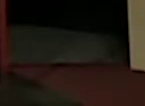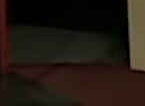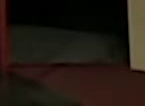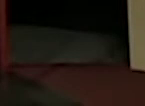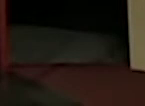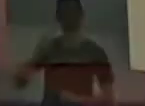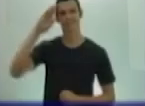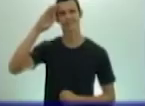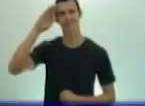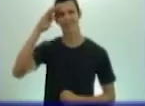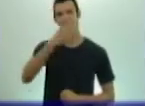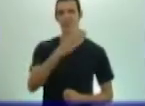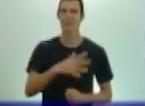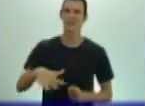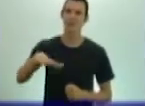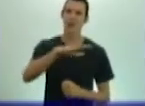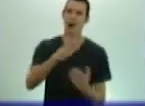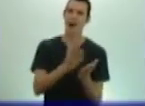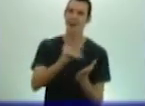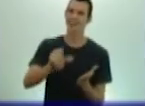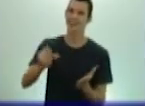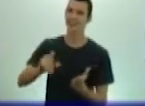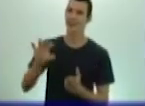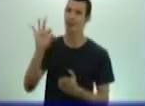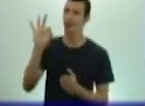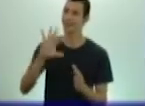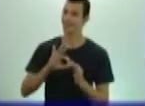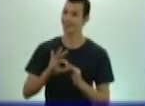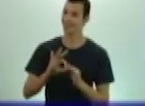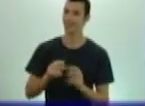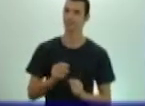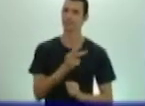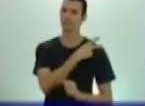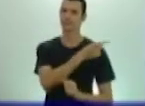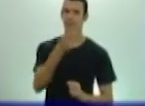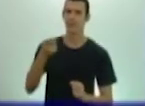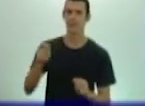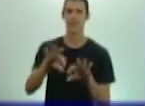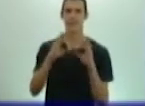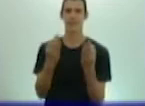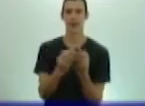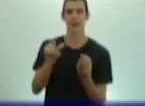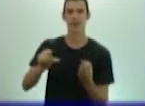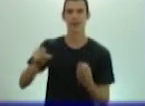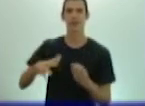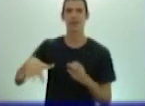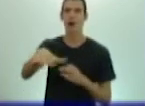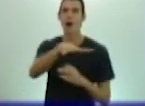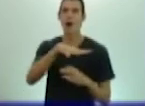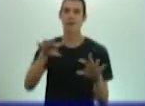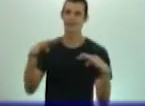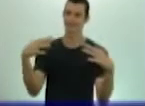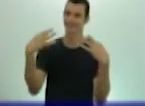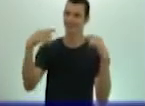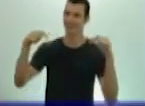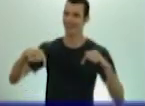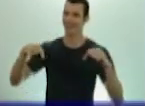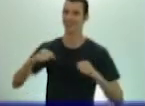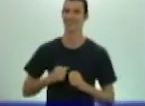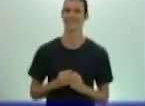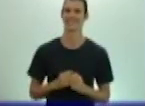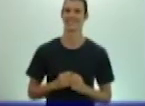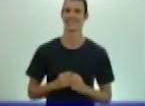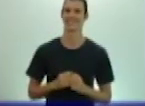Saludos a todos los estudiantes de octavo grado, profesores y familia que en este momento comparten con nosotros este espacio, que tenemos el placer de